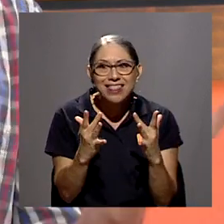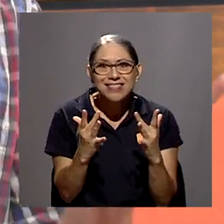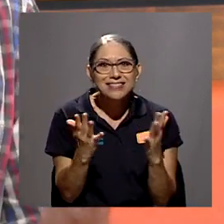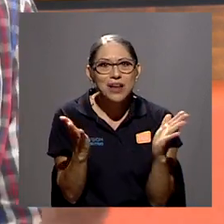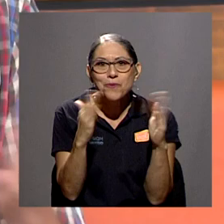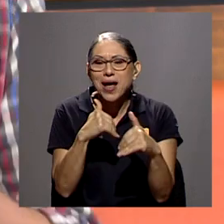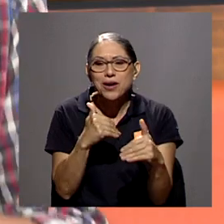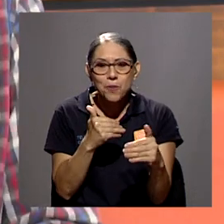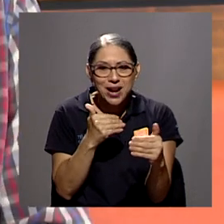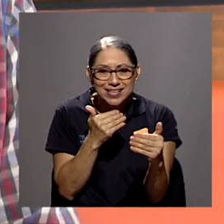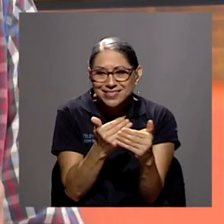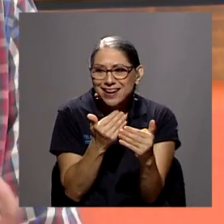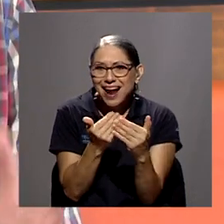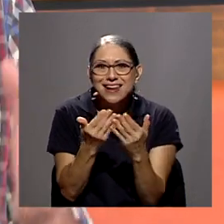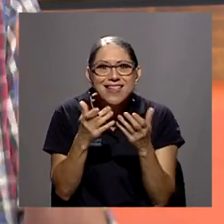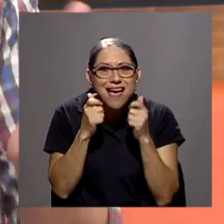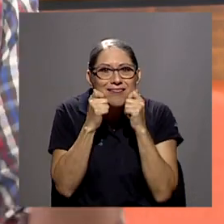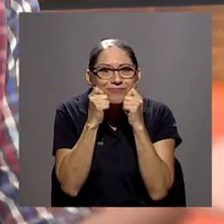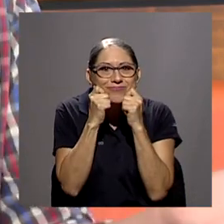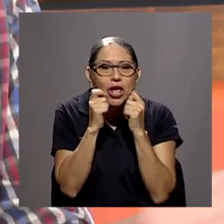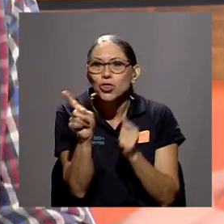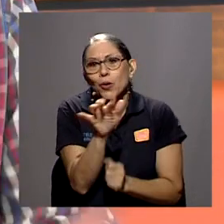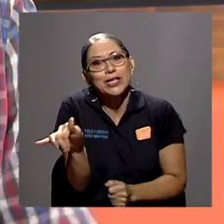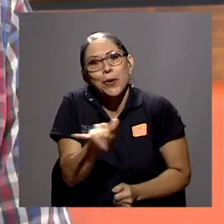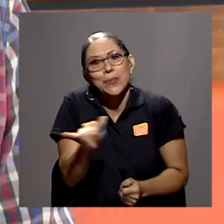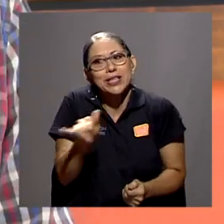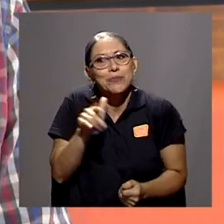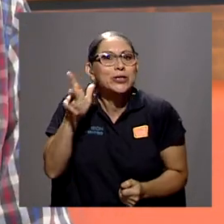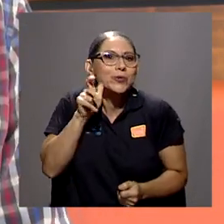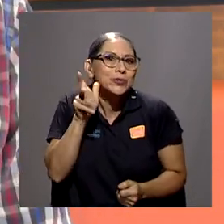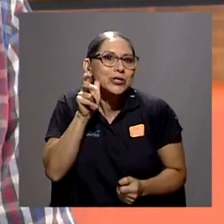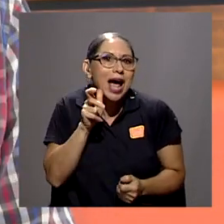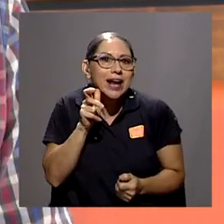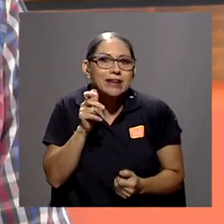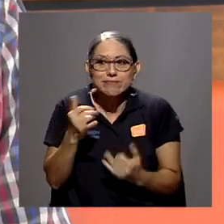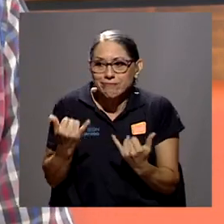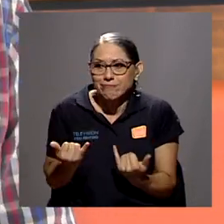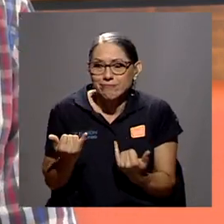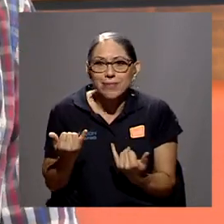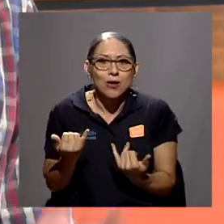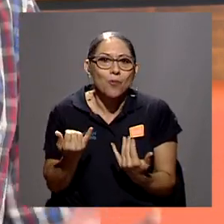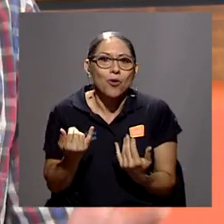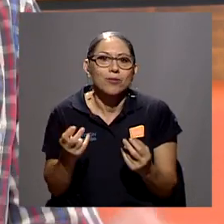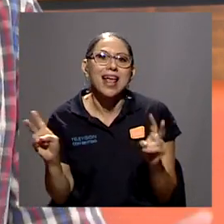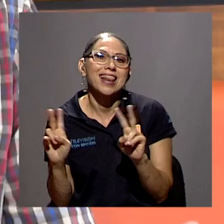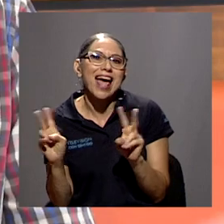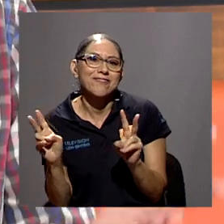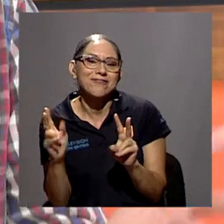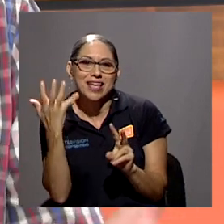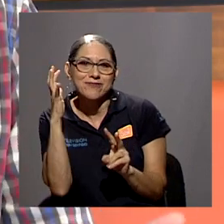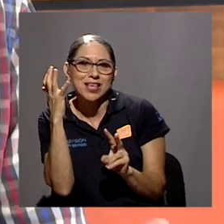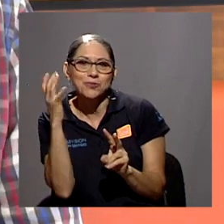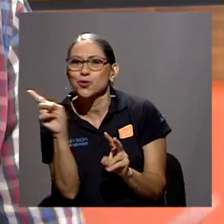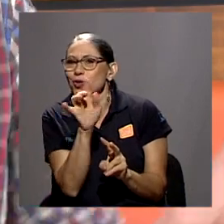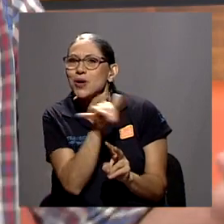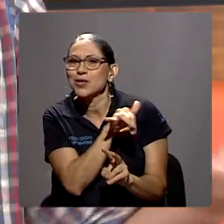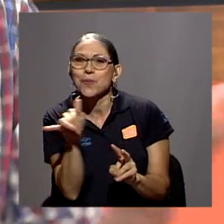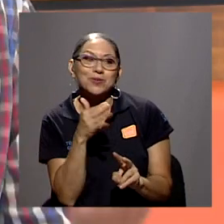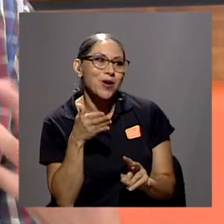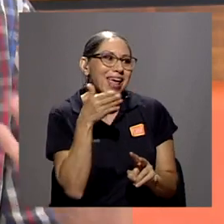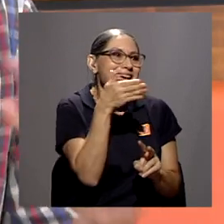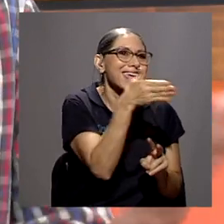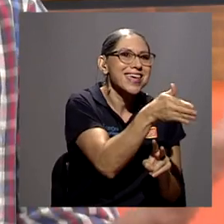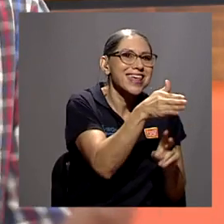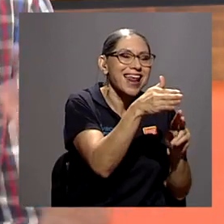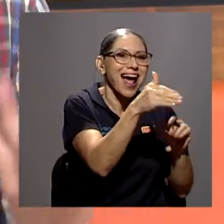cercanía que ciertamente no es lo mismo escuchar un concierto live en facebook que ir a un teatro y estar ahí presencial